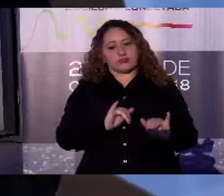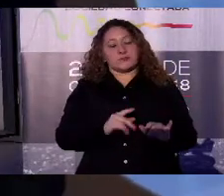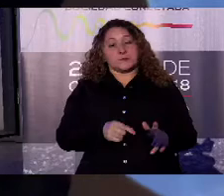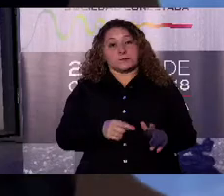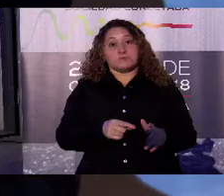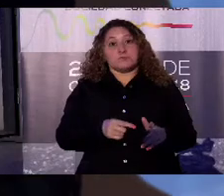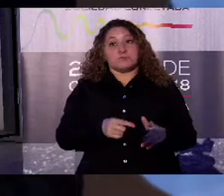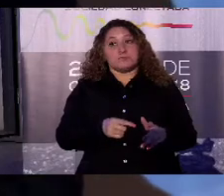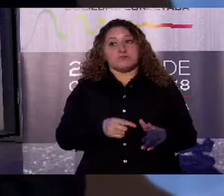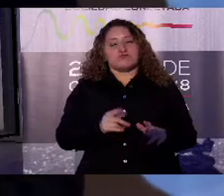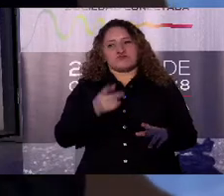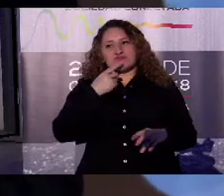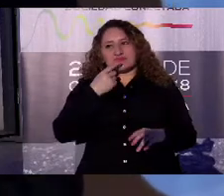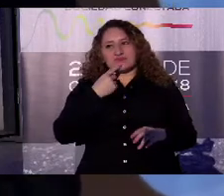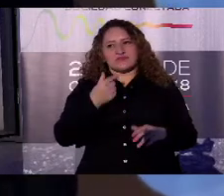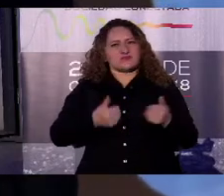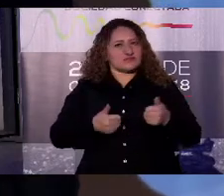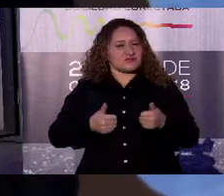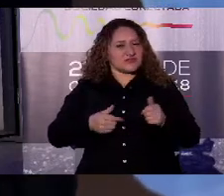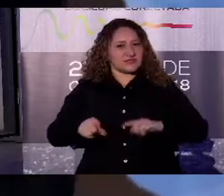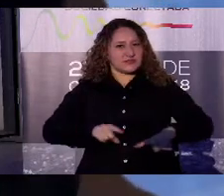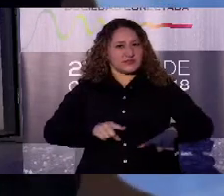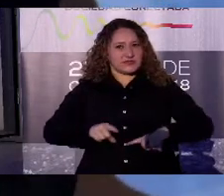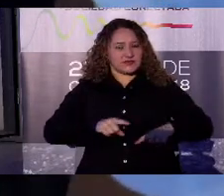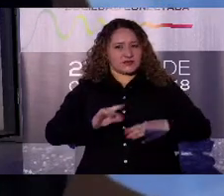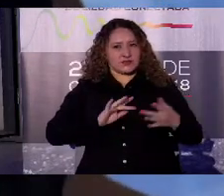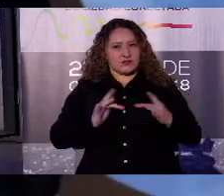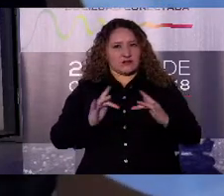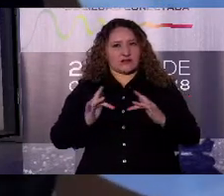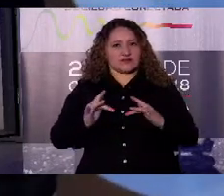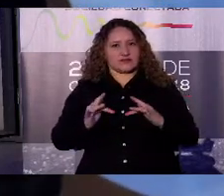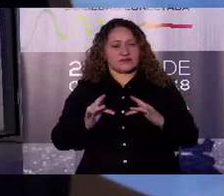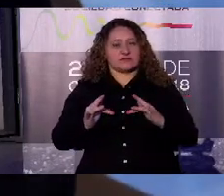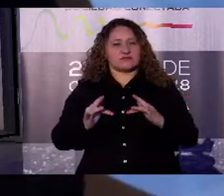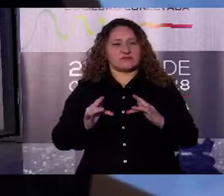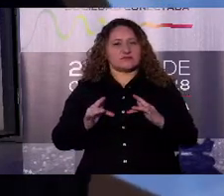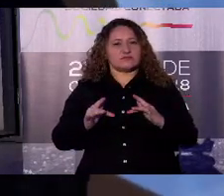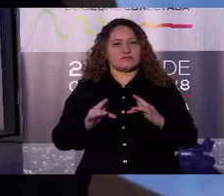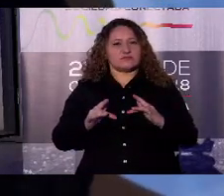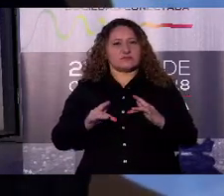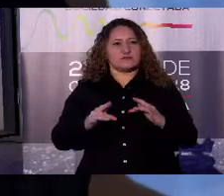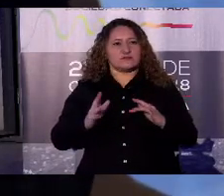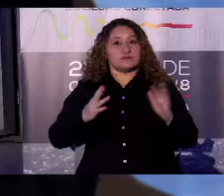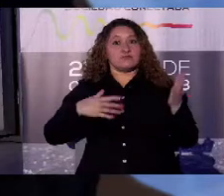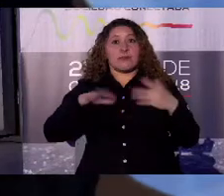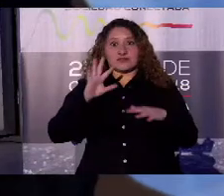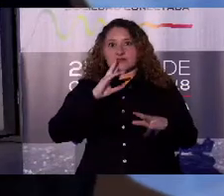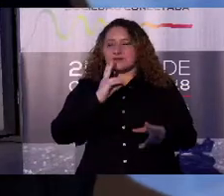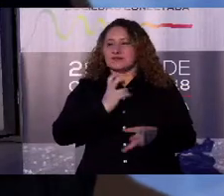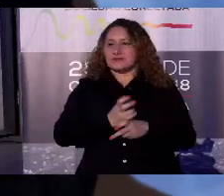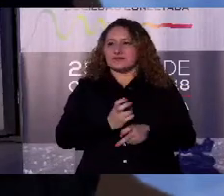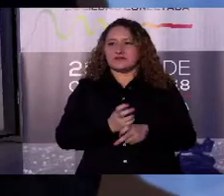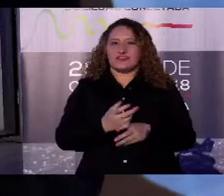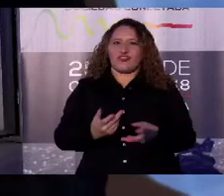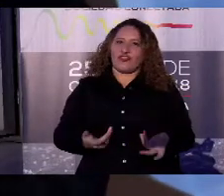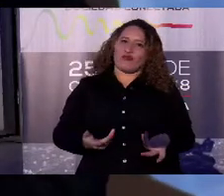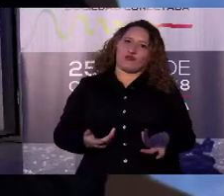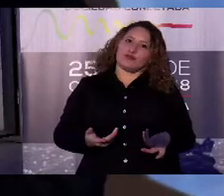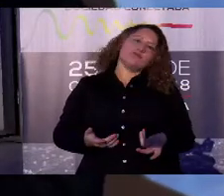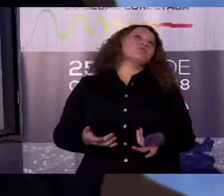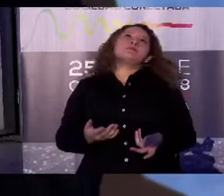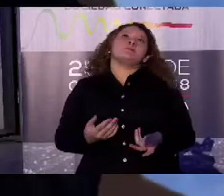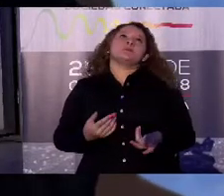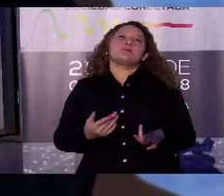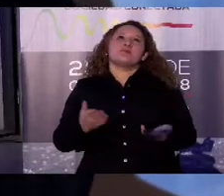Decíamos, la administración de redes end-to-end será más compleja, pero estará dando